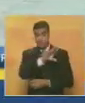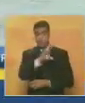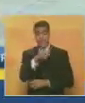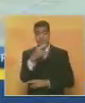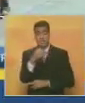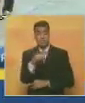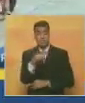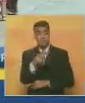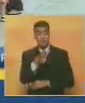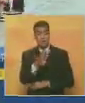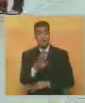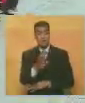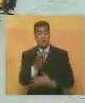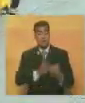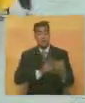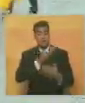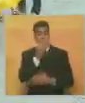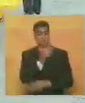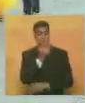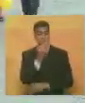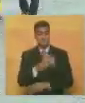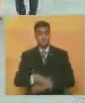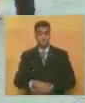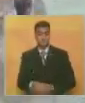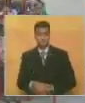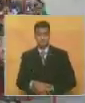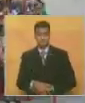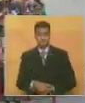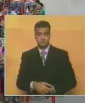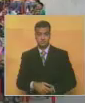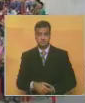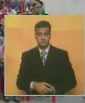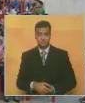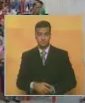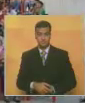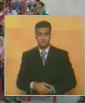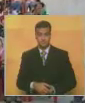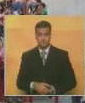noviembre a partir de las 4:30 de la tarde al Paseo de los Próceres aquí en Caracas. No se lo pierdan.